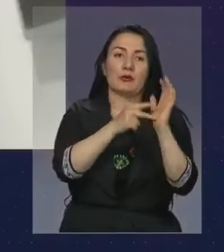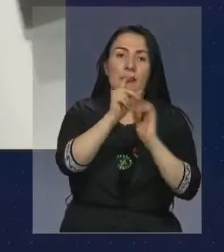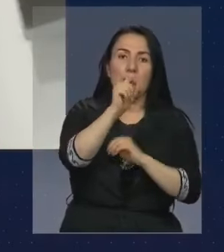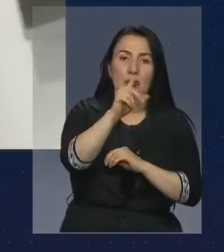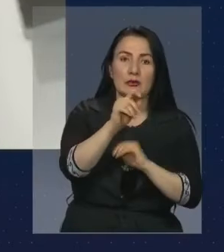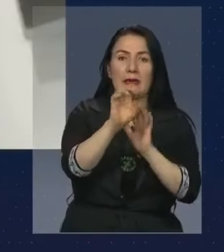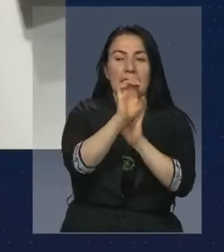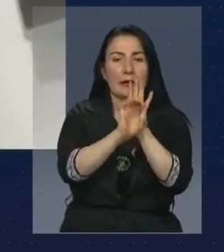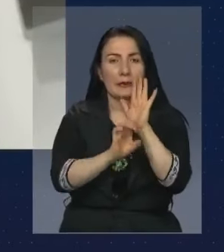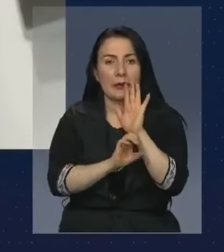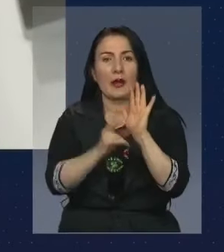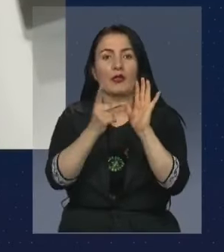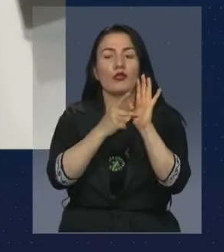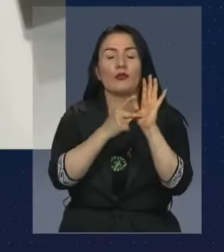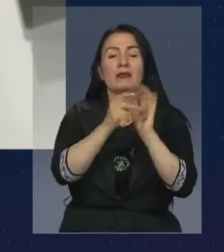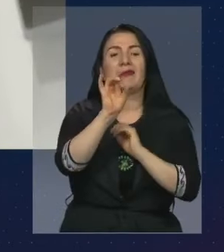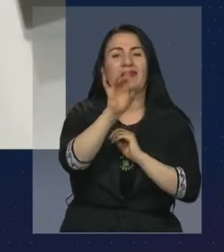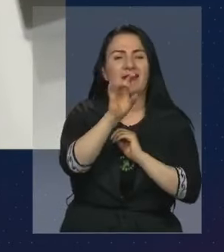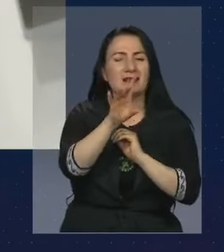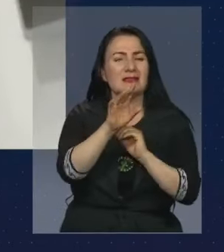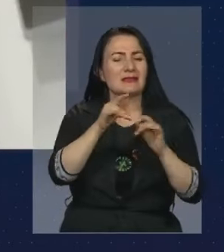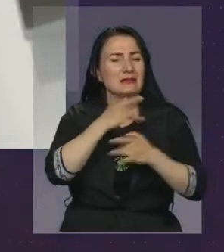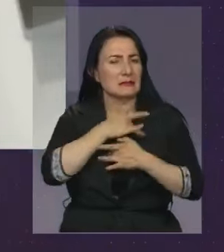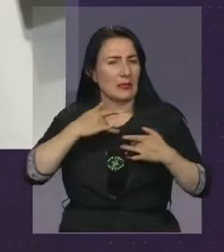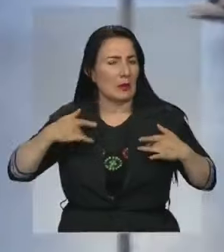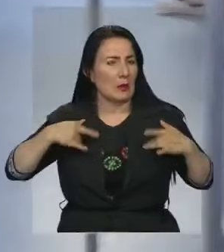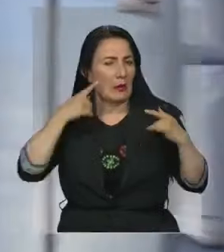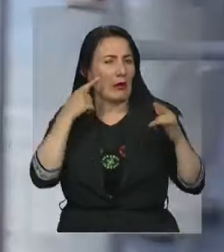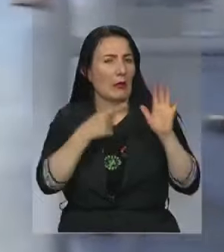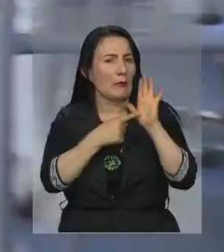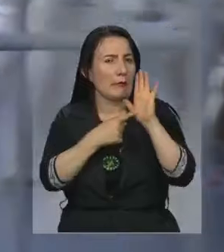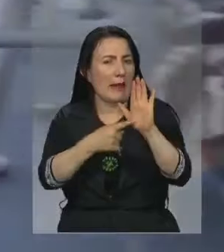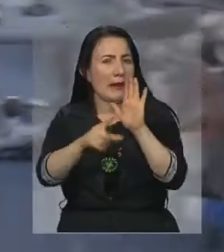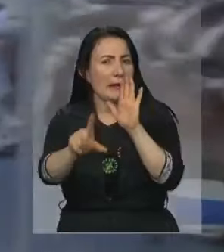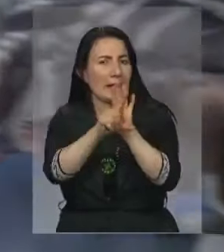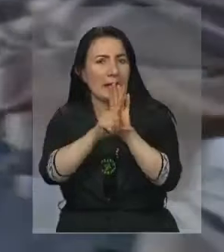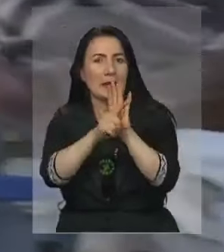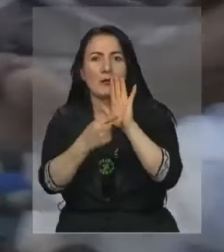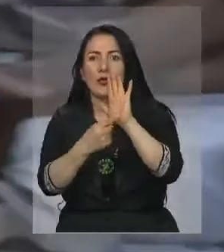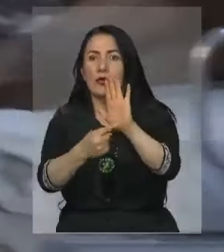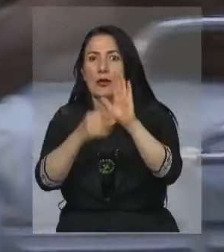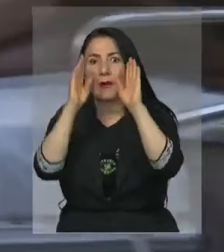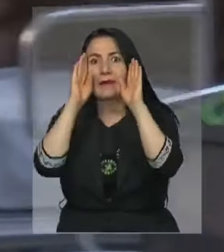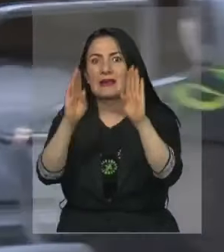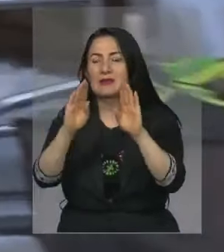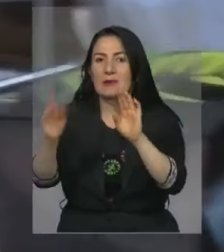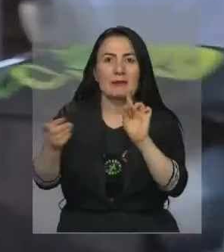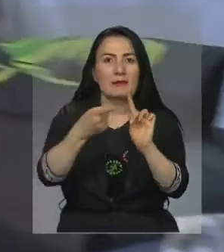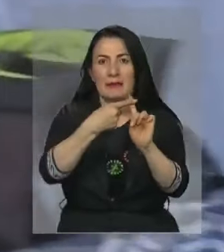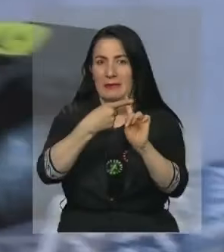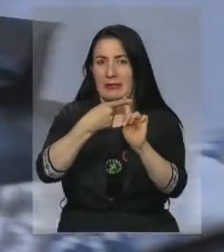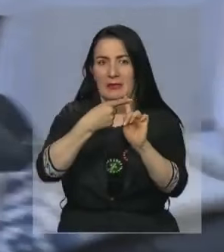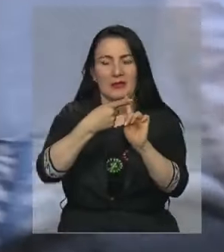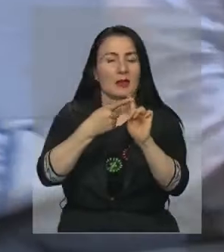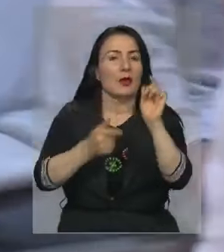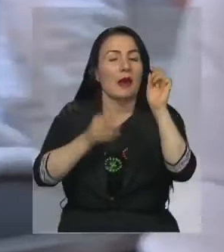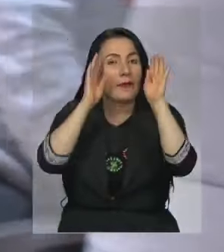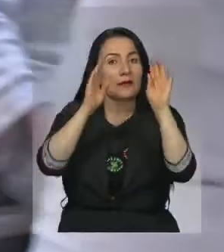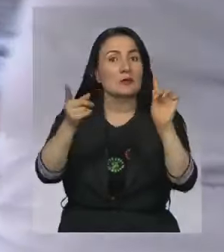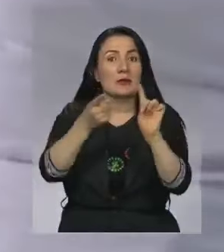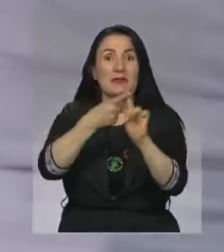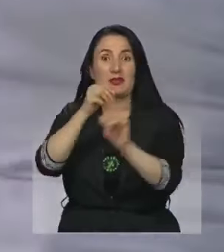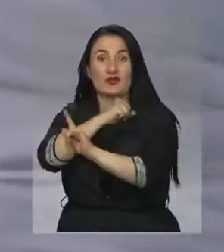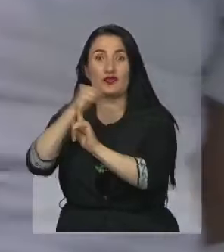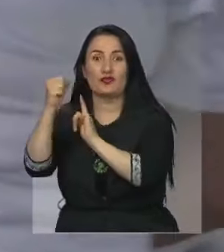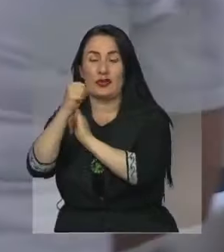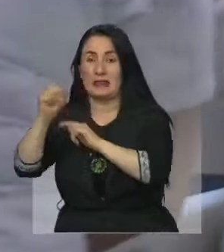estatutaria en salud del 2015, que establecían el modelo de atención primaria. Entre los ajustes se menciona la atención primaria social y la Secretaría